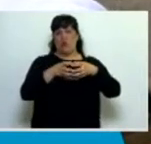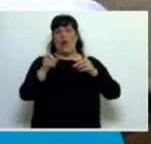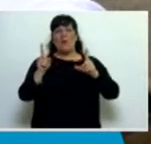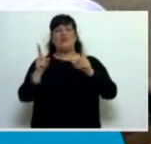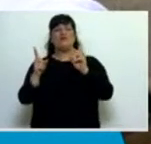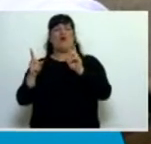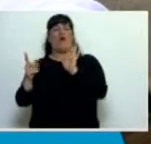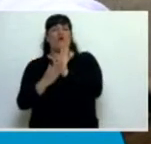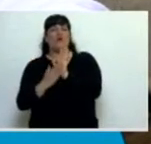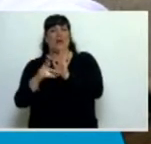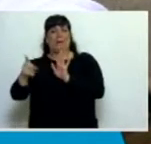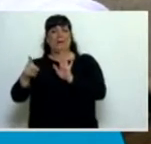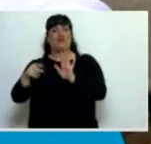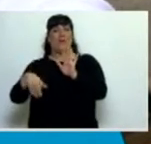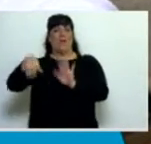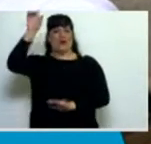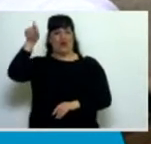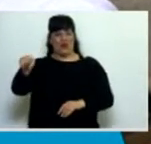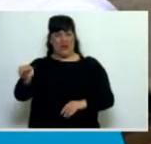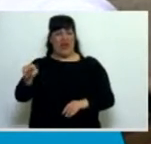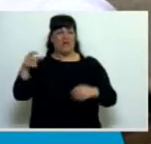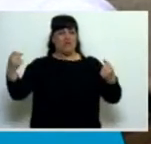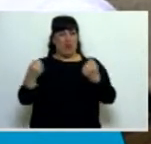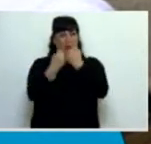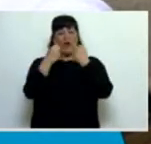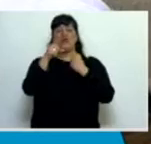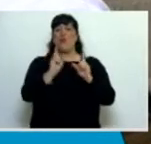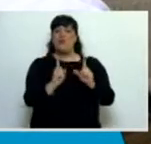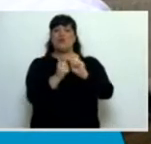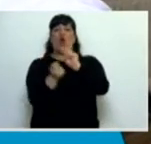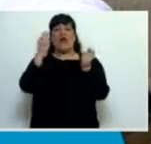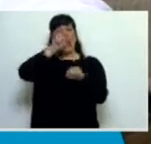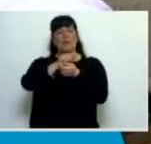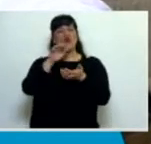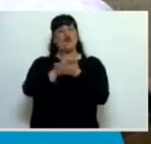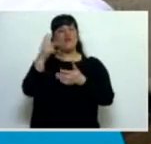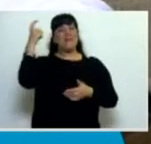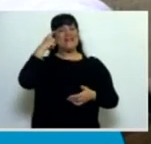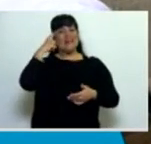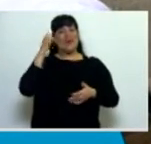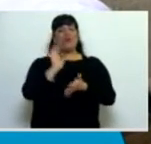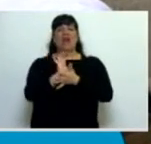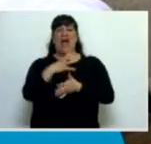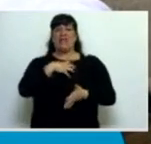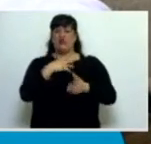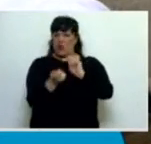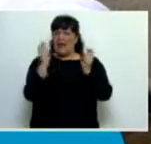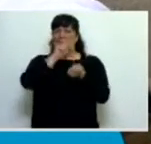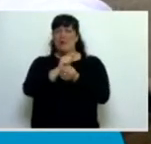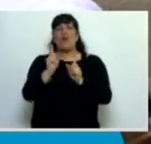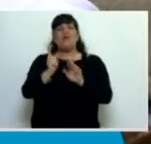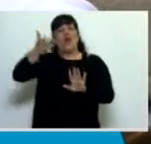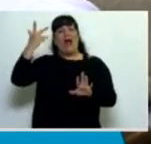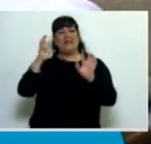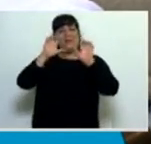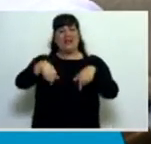el dictamen de mayoría. Este cambio de pensamiento y de actitud con respecto a las políticas del 90,